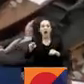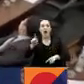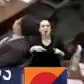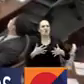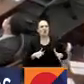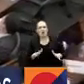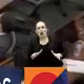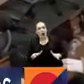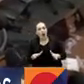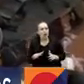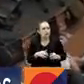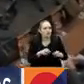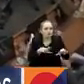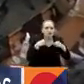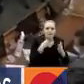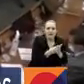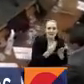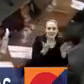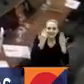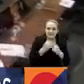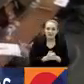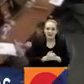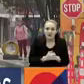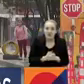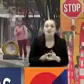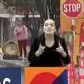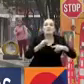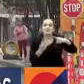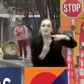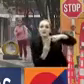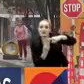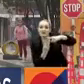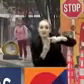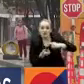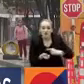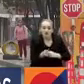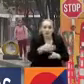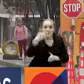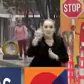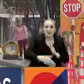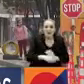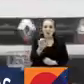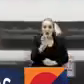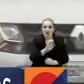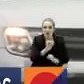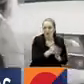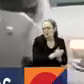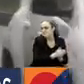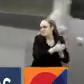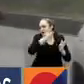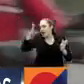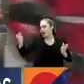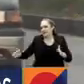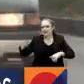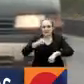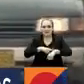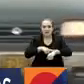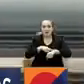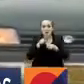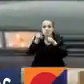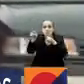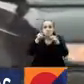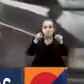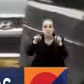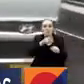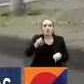El proyecto de ley prevé una ampliación en el plazo para la renovación de la licencia de conducción para 4.7 millones de conductores a los que se